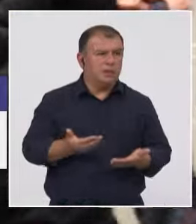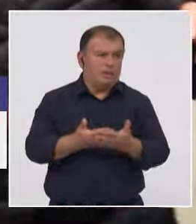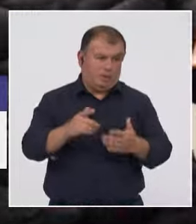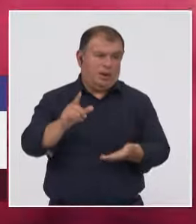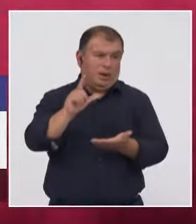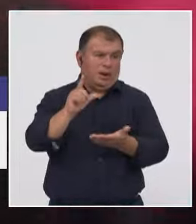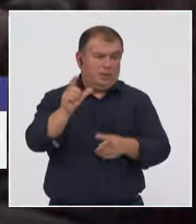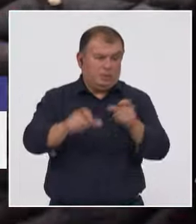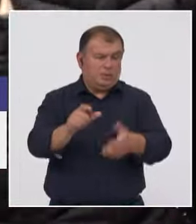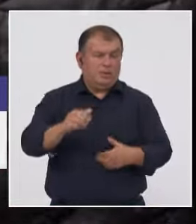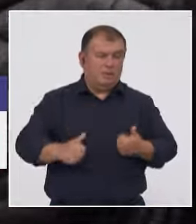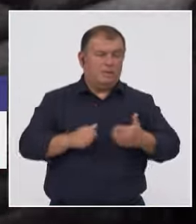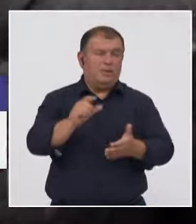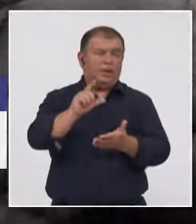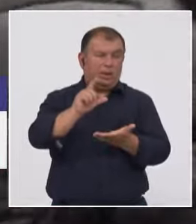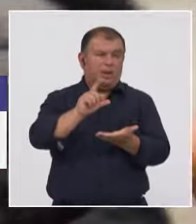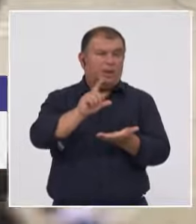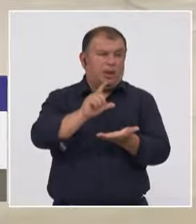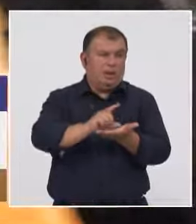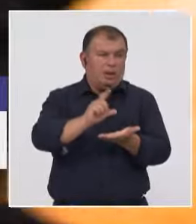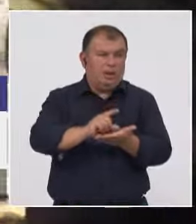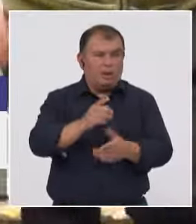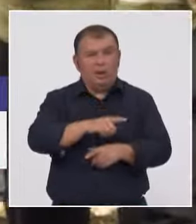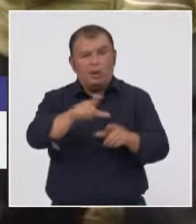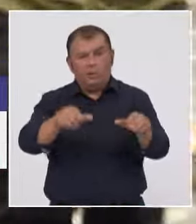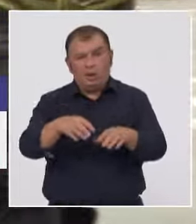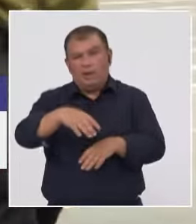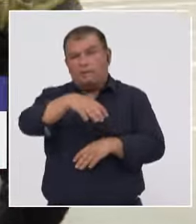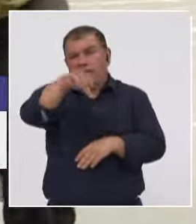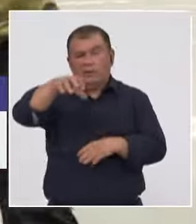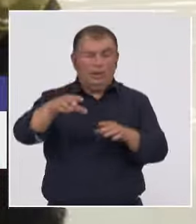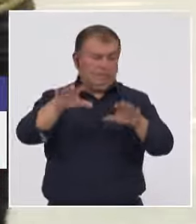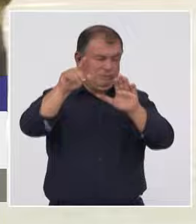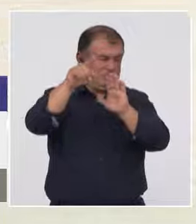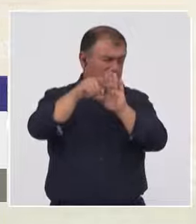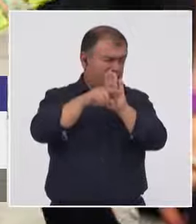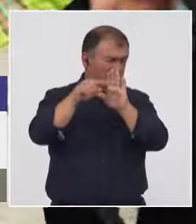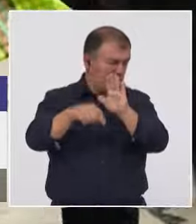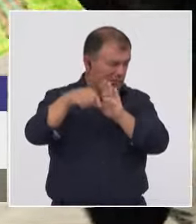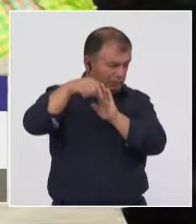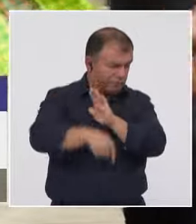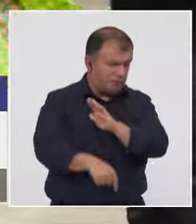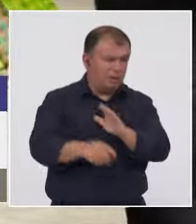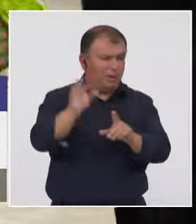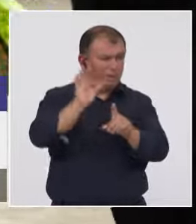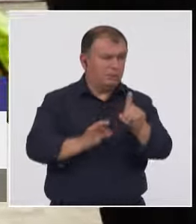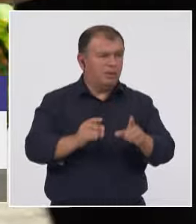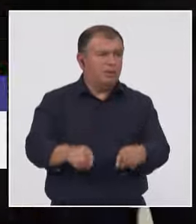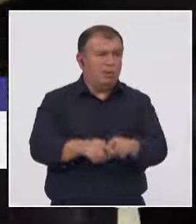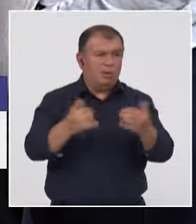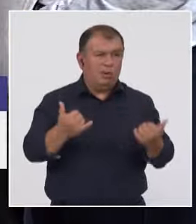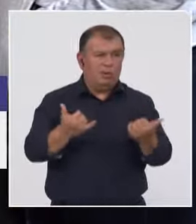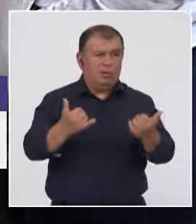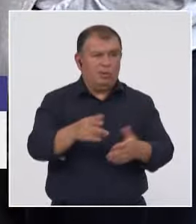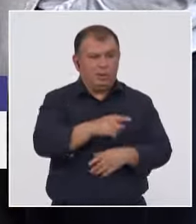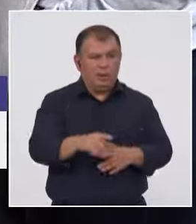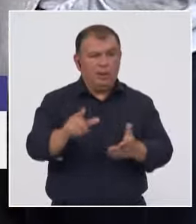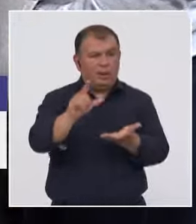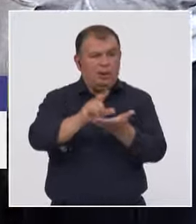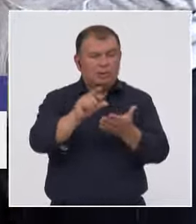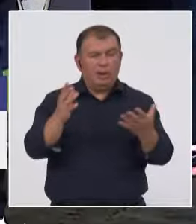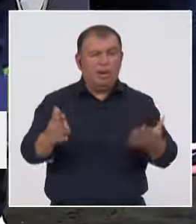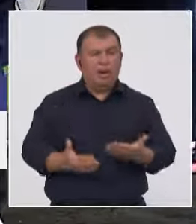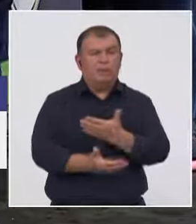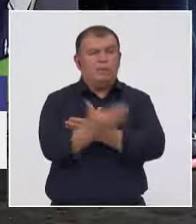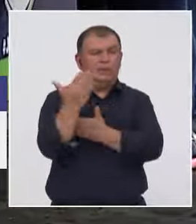los limeños, ¿no? Porque tenemos unas zonas de friaje que están a menos uno. Claro, así es, Stephanie. Bueno, el día de hoy, como sabrán, ya Lima ha